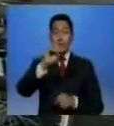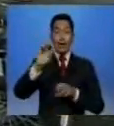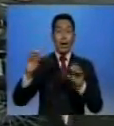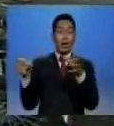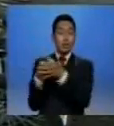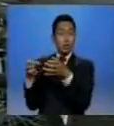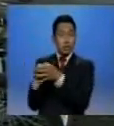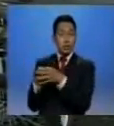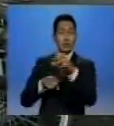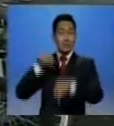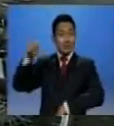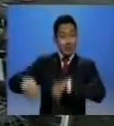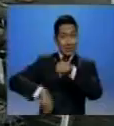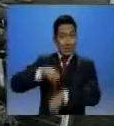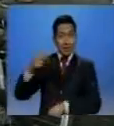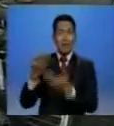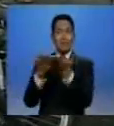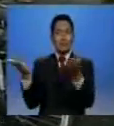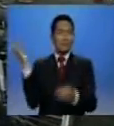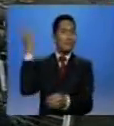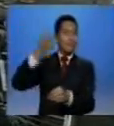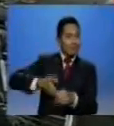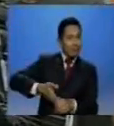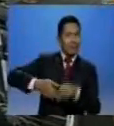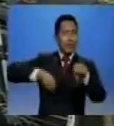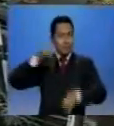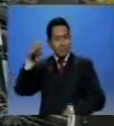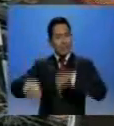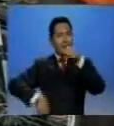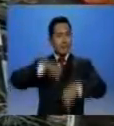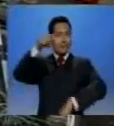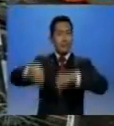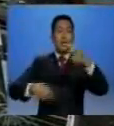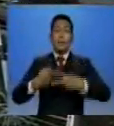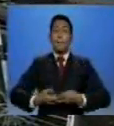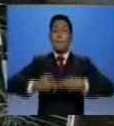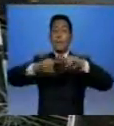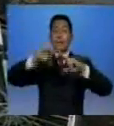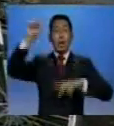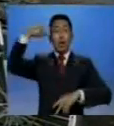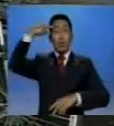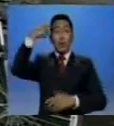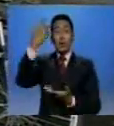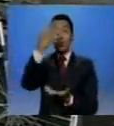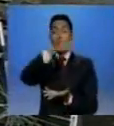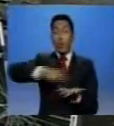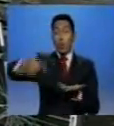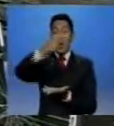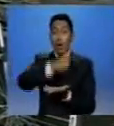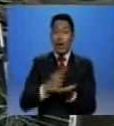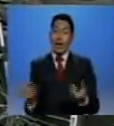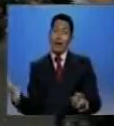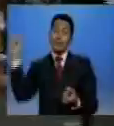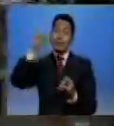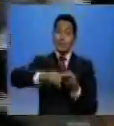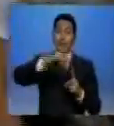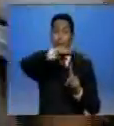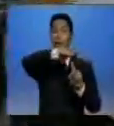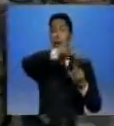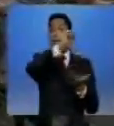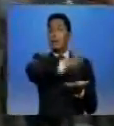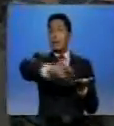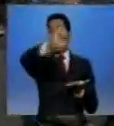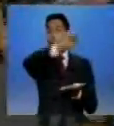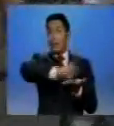ciclistas participaron en esta campaña. La gran pedaleada partió desde la Gobernación del Guayas hasta el Parque Samanes. Y también